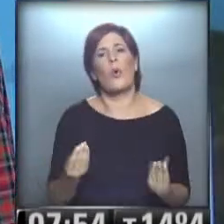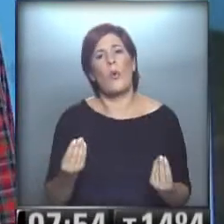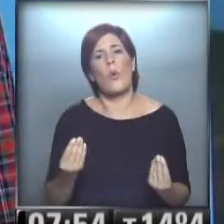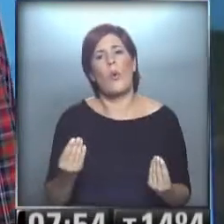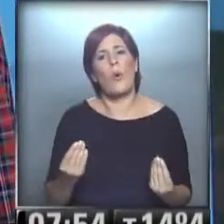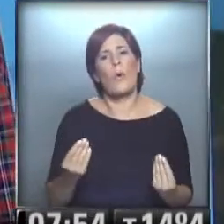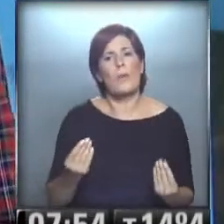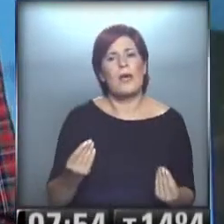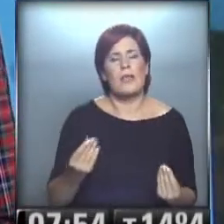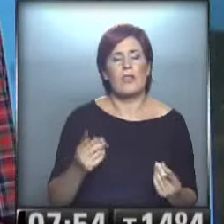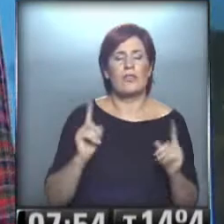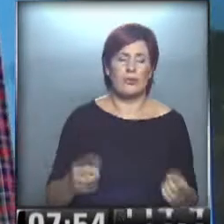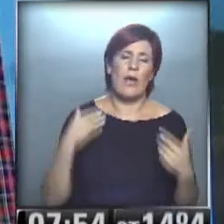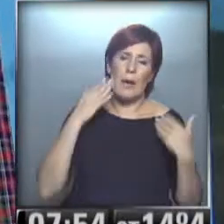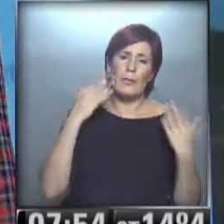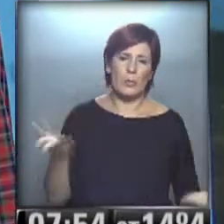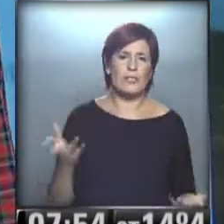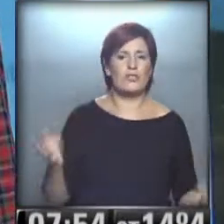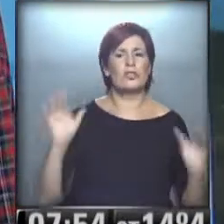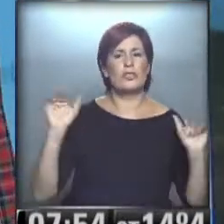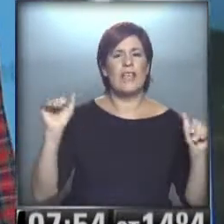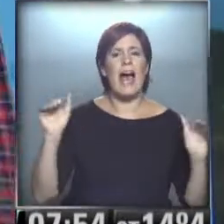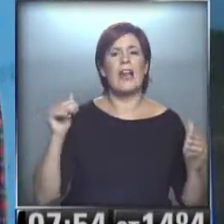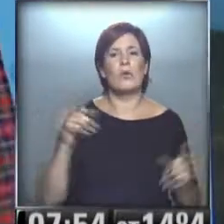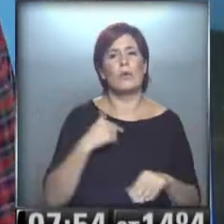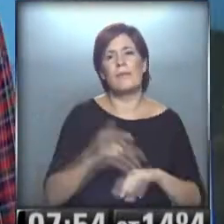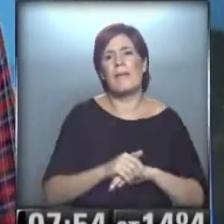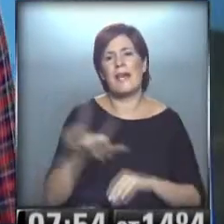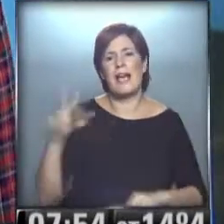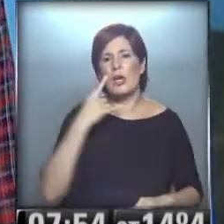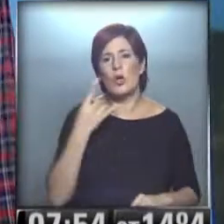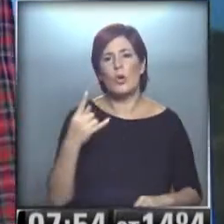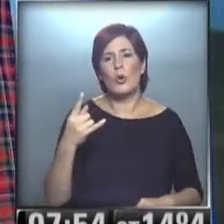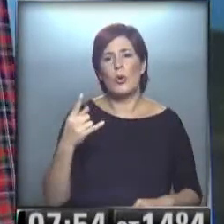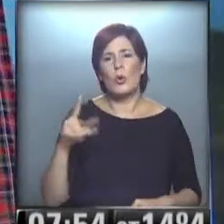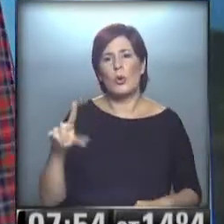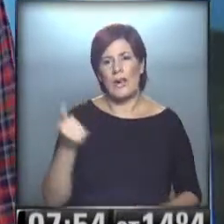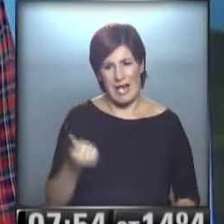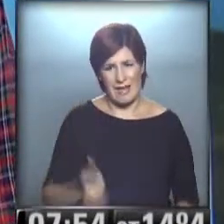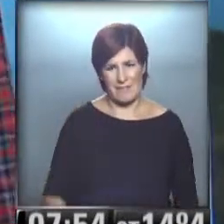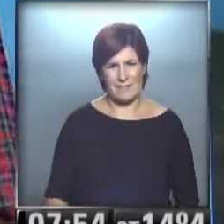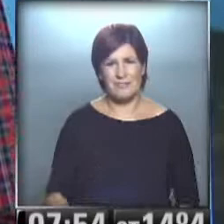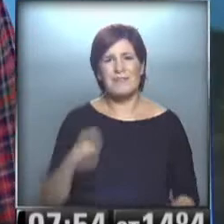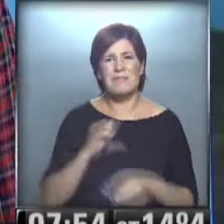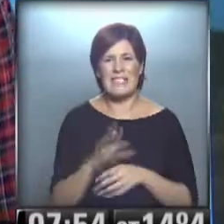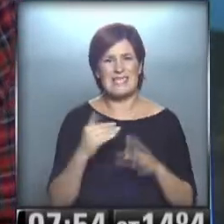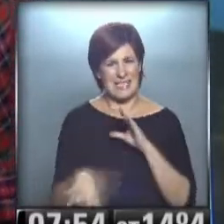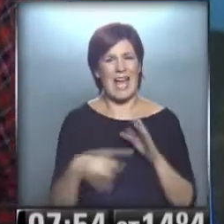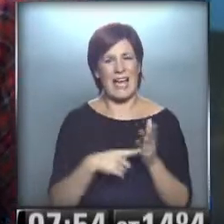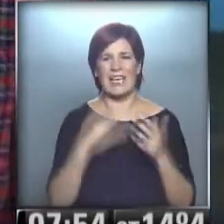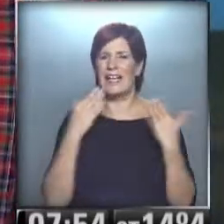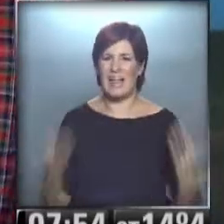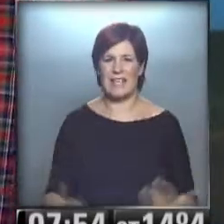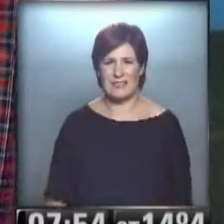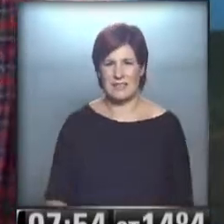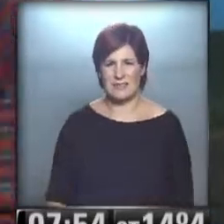Aprovecho también para mandarle un saludo y un beso grande a mi gran amiga Lula, que nos está mirando también, que nos escribía recién un mensajito de texto, un fuerte abrazo para